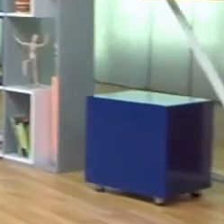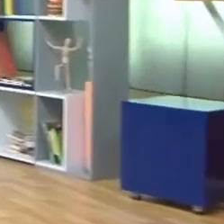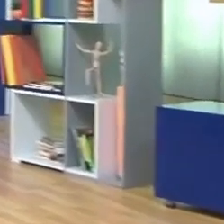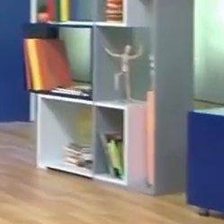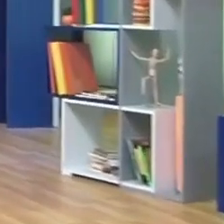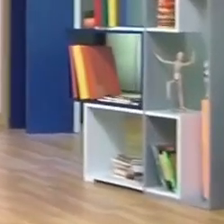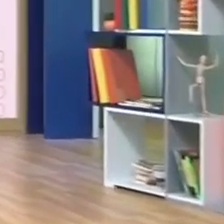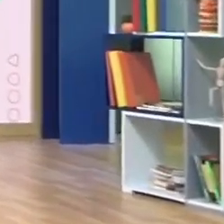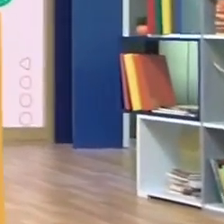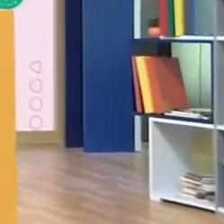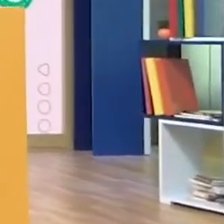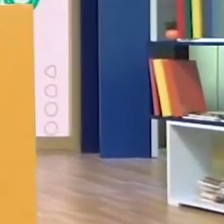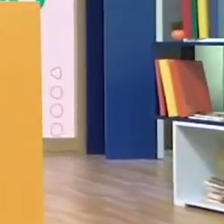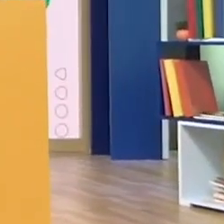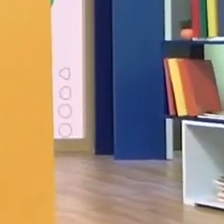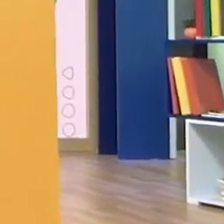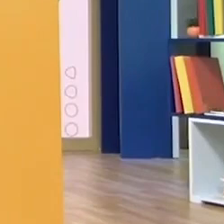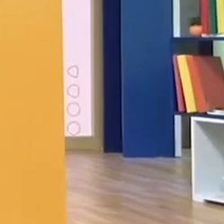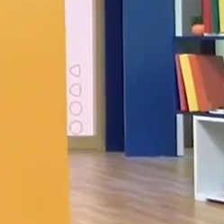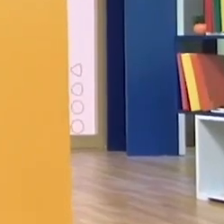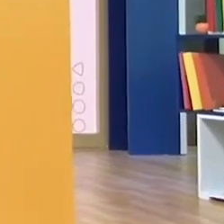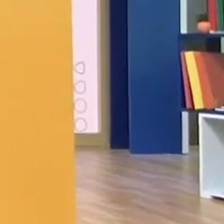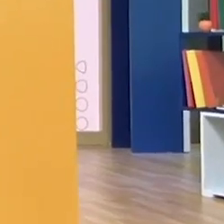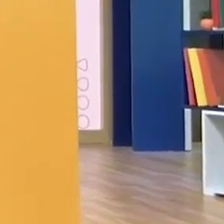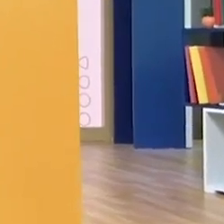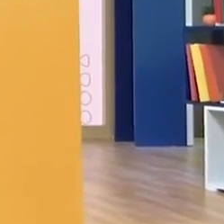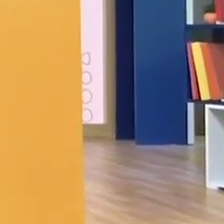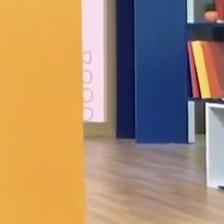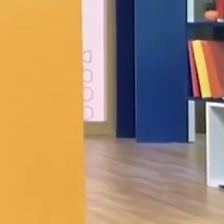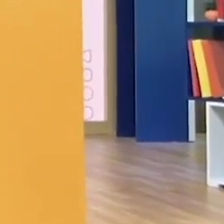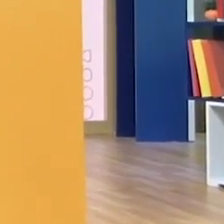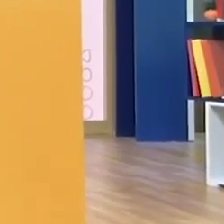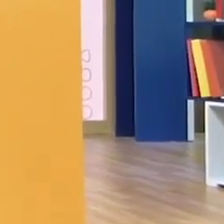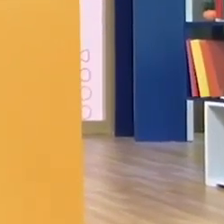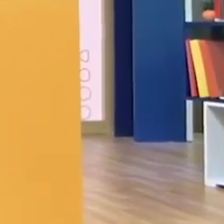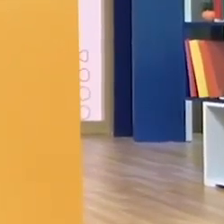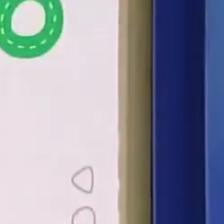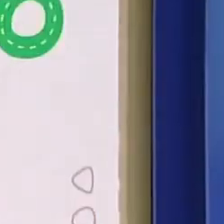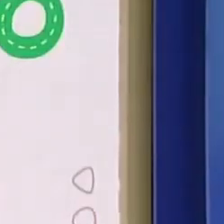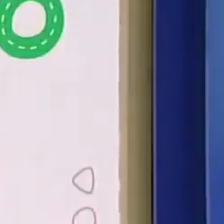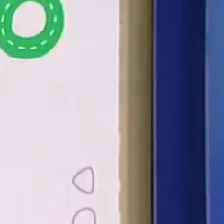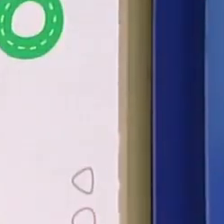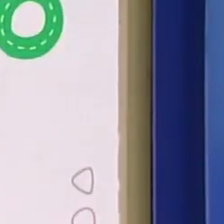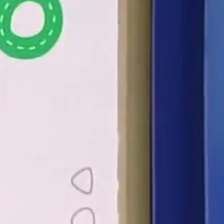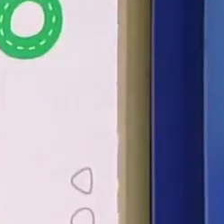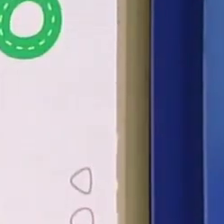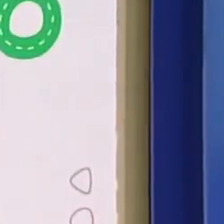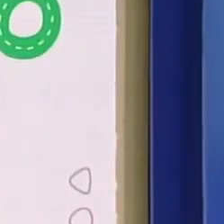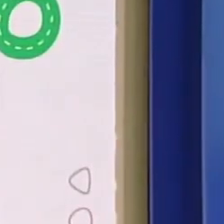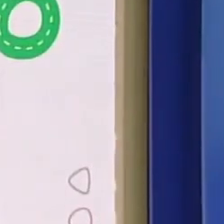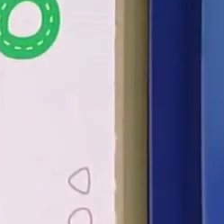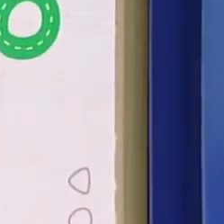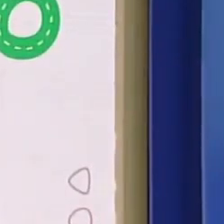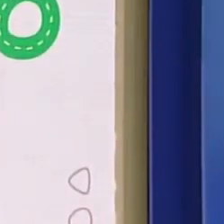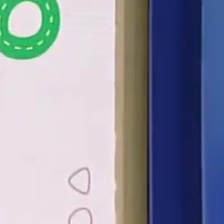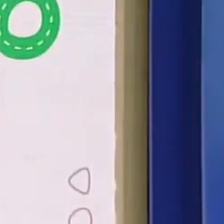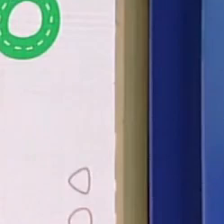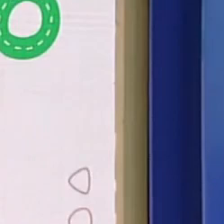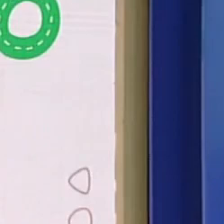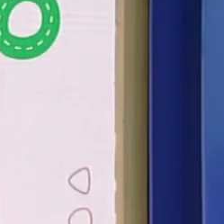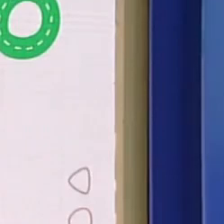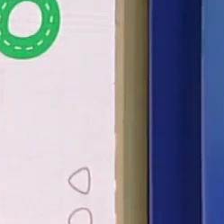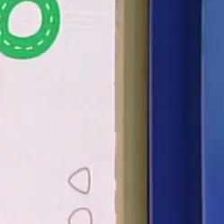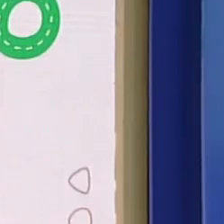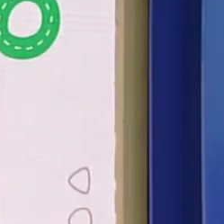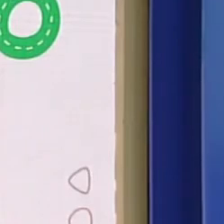Bienvenidas y bienvenidos, chicas y chicos de primero de secundaria a Aprendo en Casa. Hoy, en el área de comunicación, vamos a